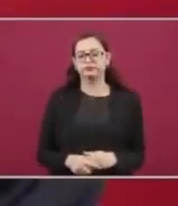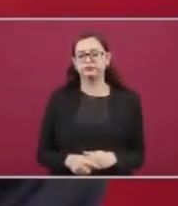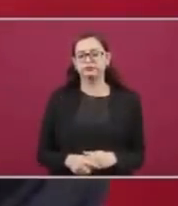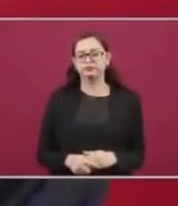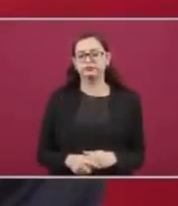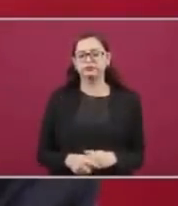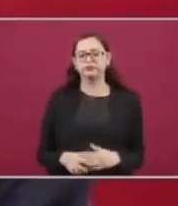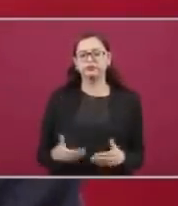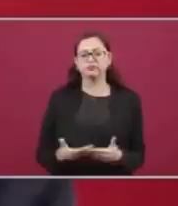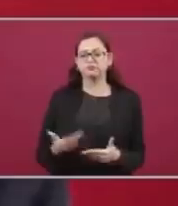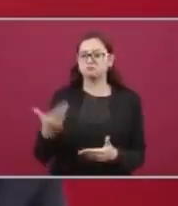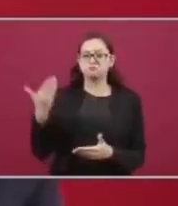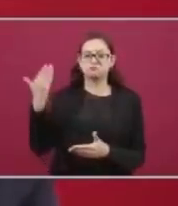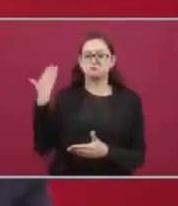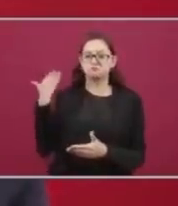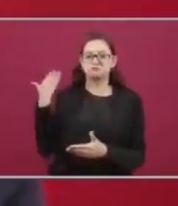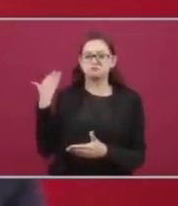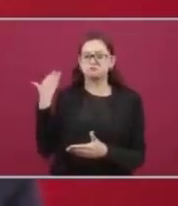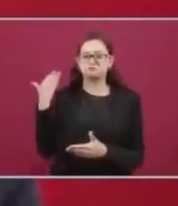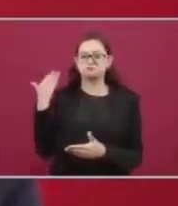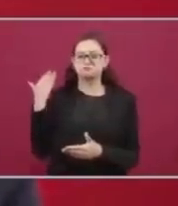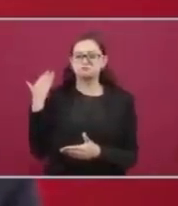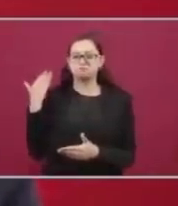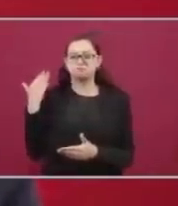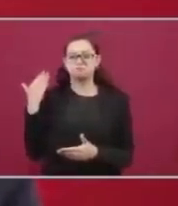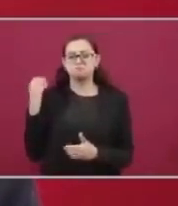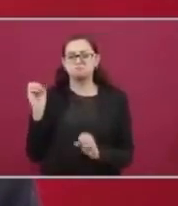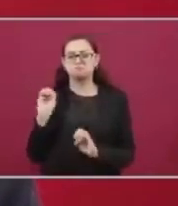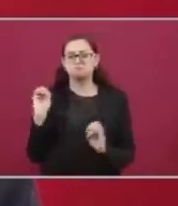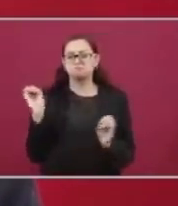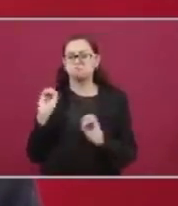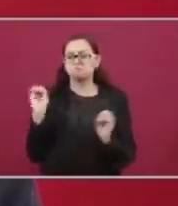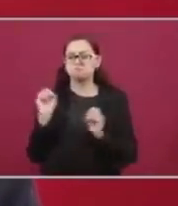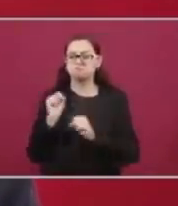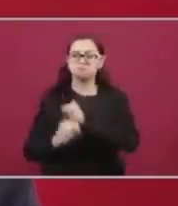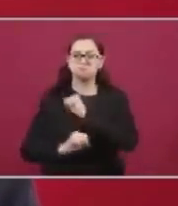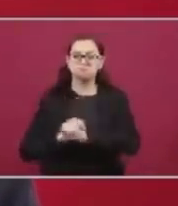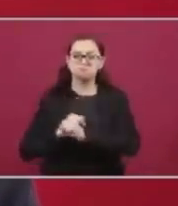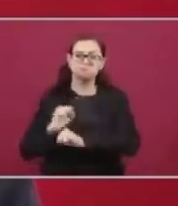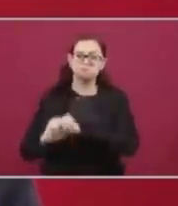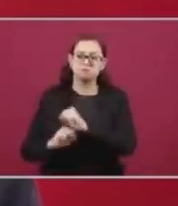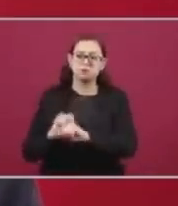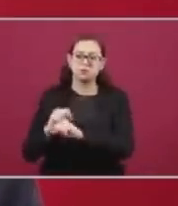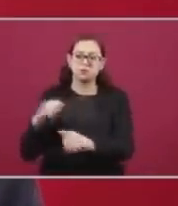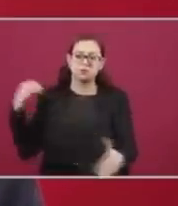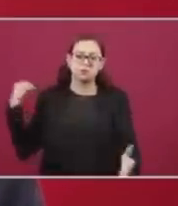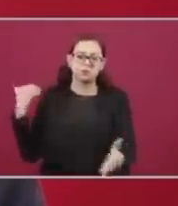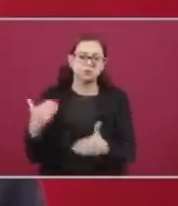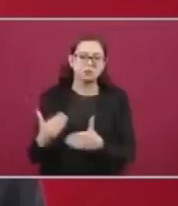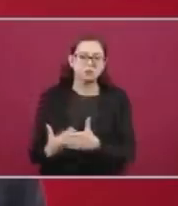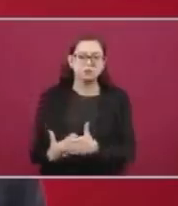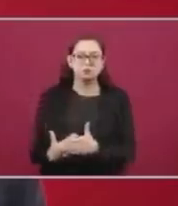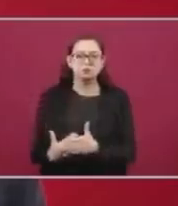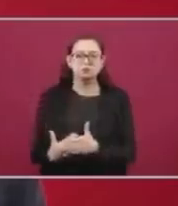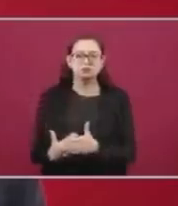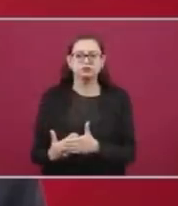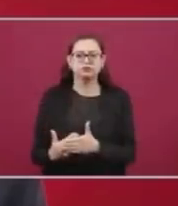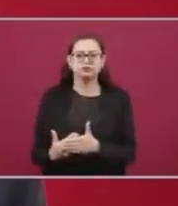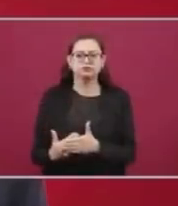no se había logrado en muchos años y